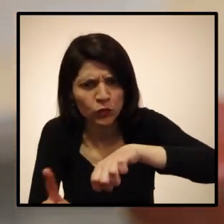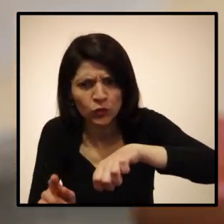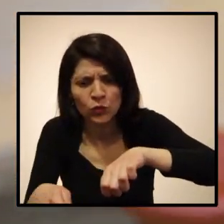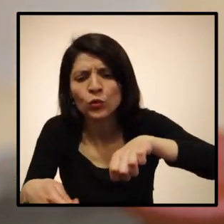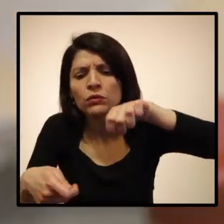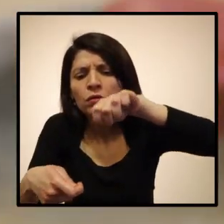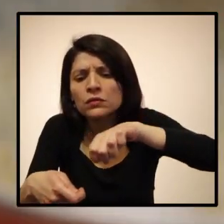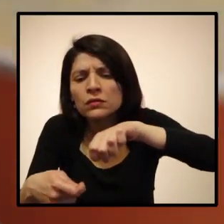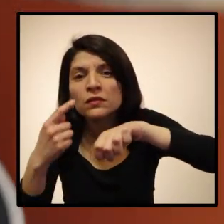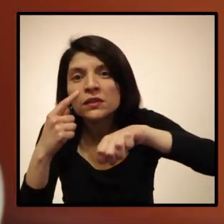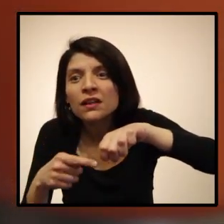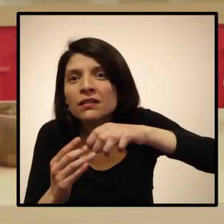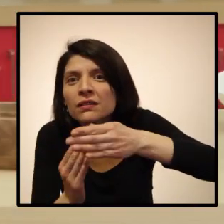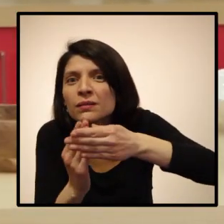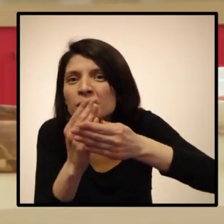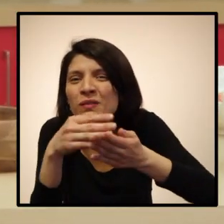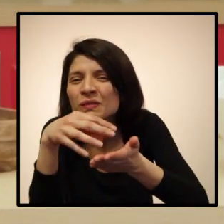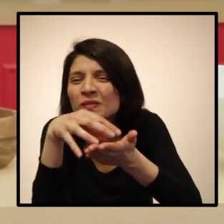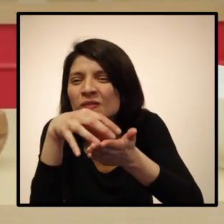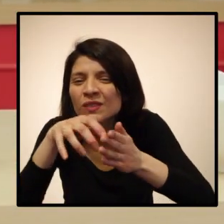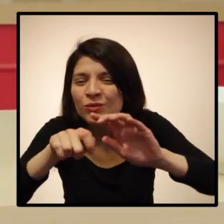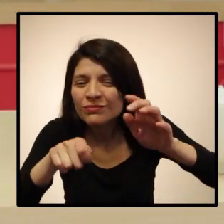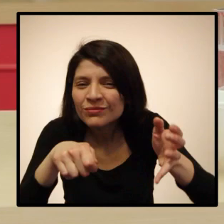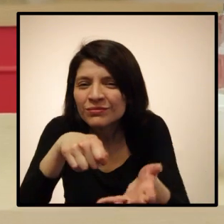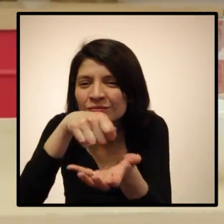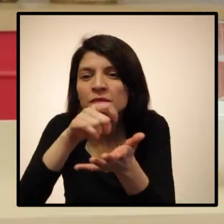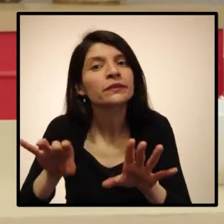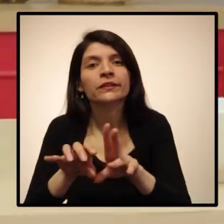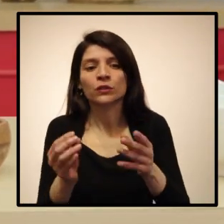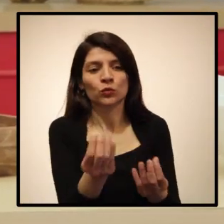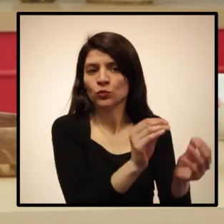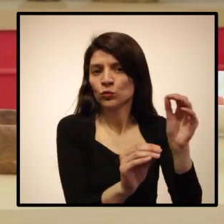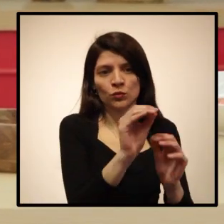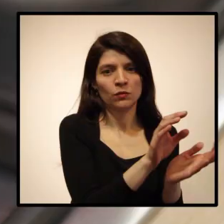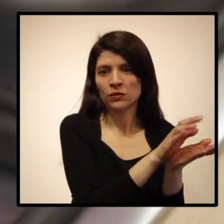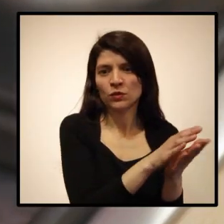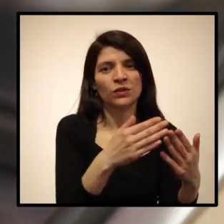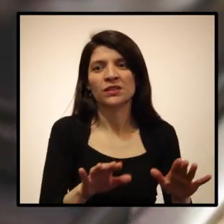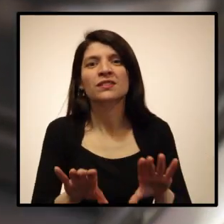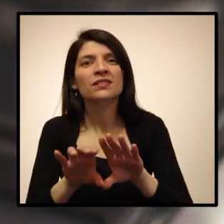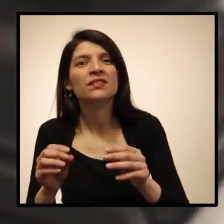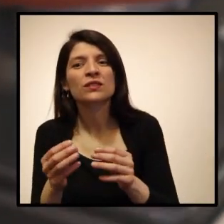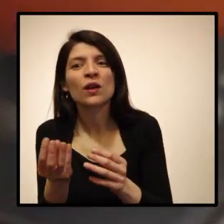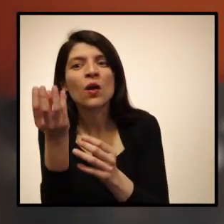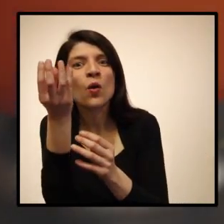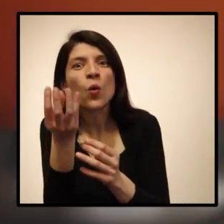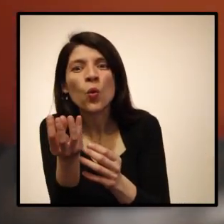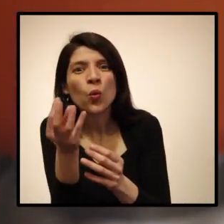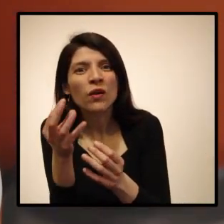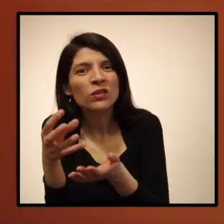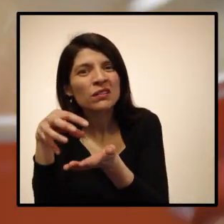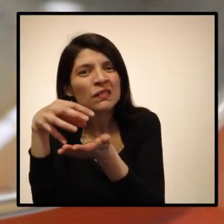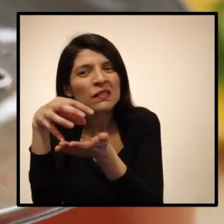cómo se va cociendo en su envoltura? Tenemos listo nuestro estofado. Por acá tenemos listos nuestros huevos pochados. Miren qué vamos a hacer. Tenemos